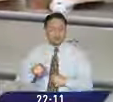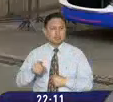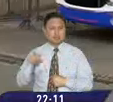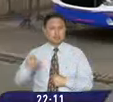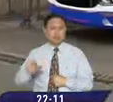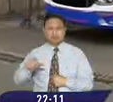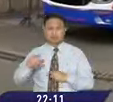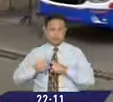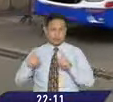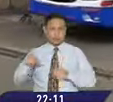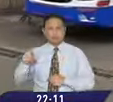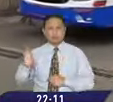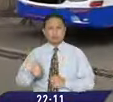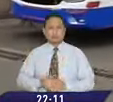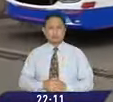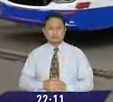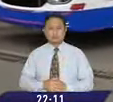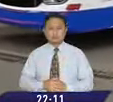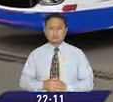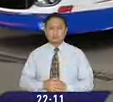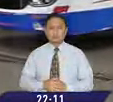Guayaquil.